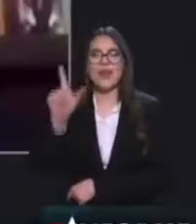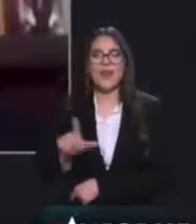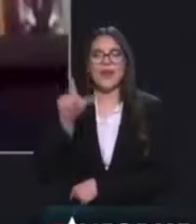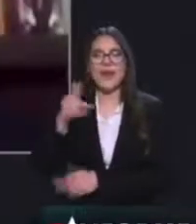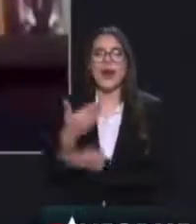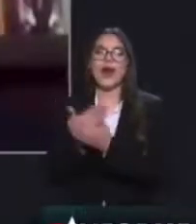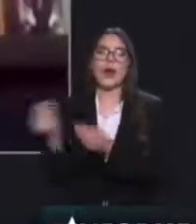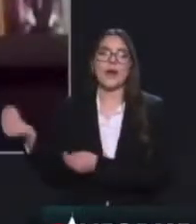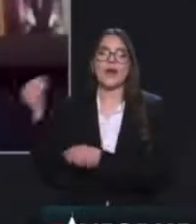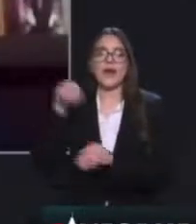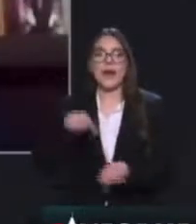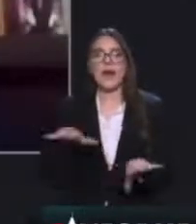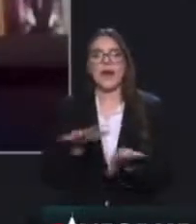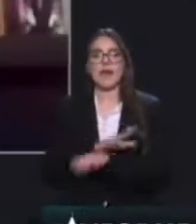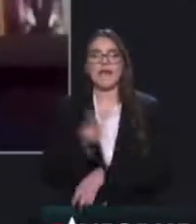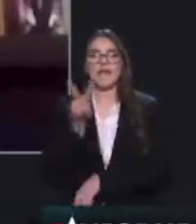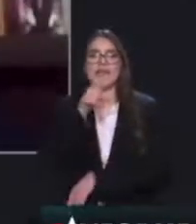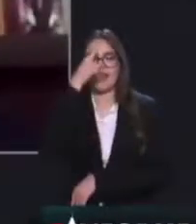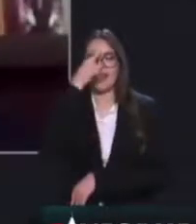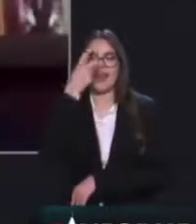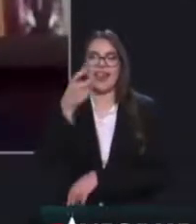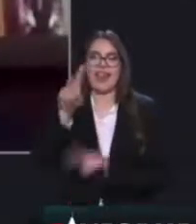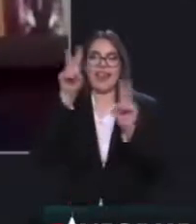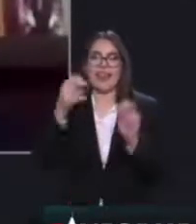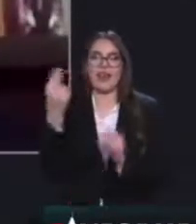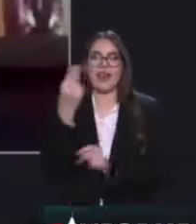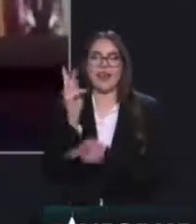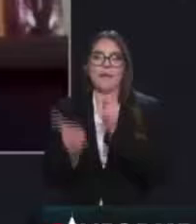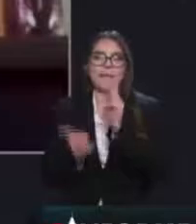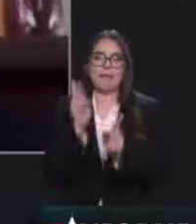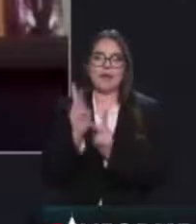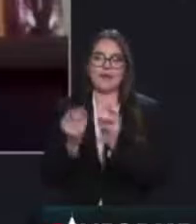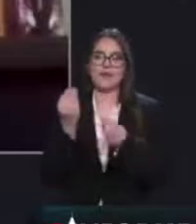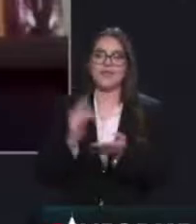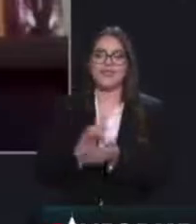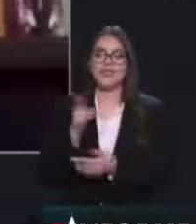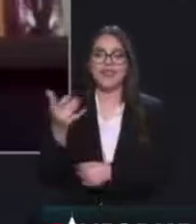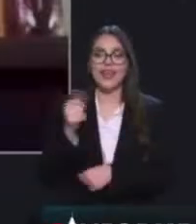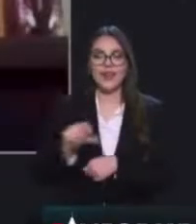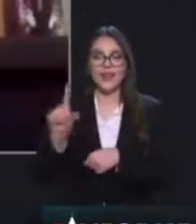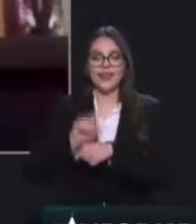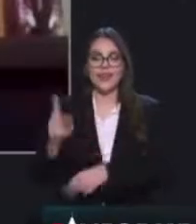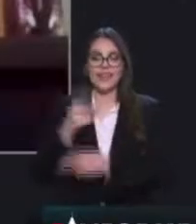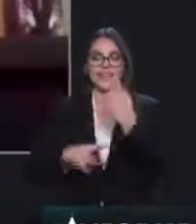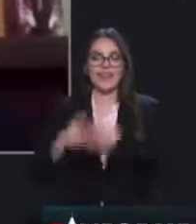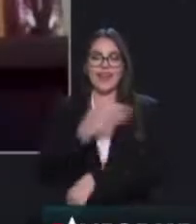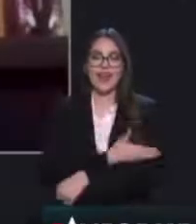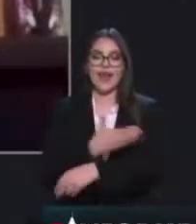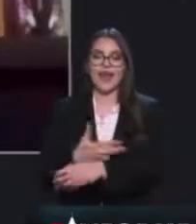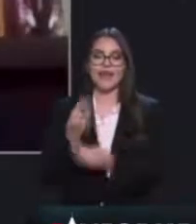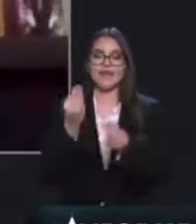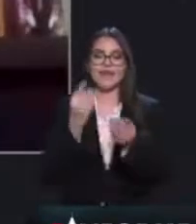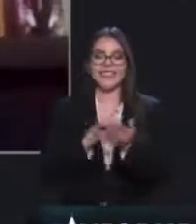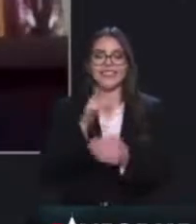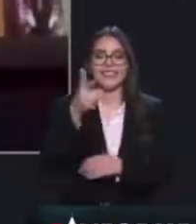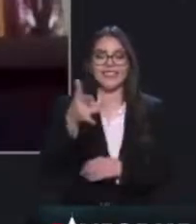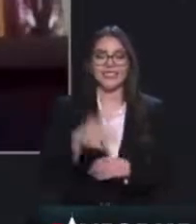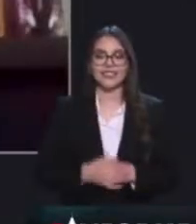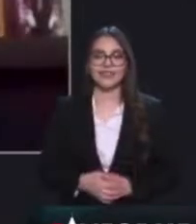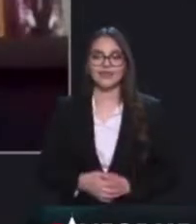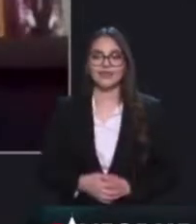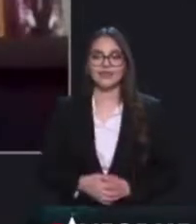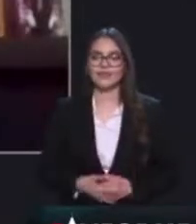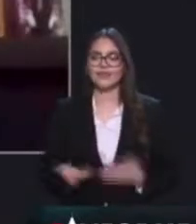traer el viernes específicamente para hablar sobre este tema. Víctor, gracias por acompañarme esta noche. Hola Azul, no, gracias a ti